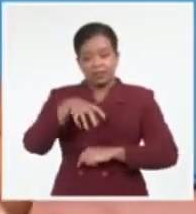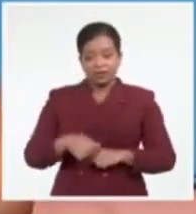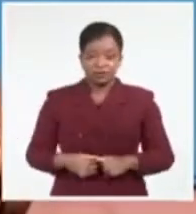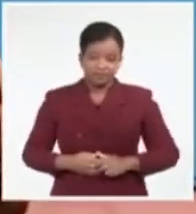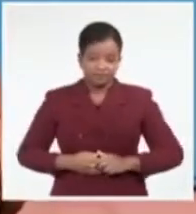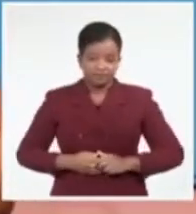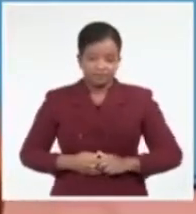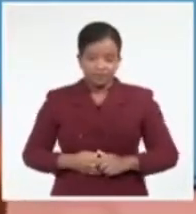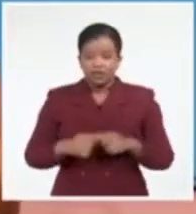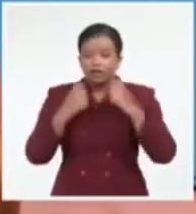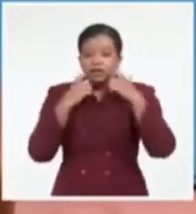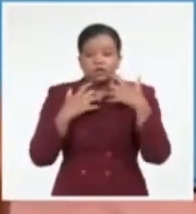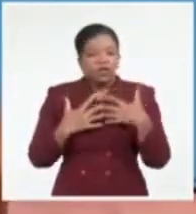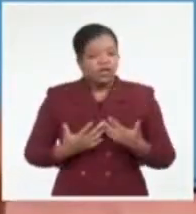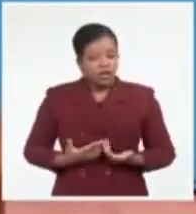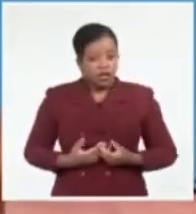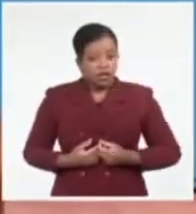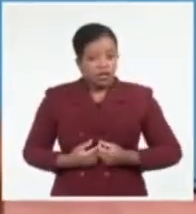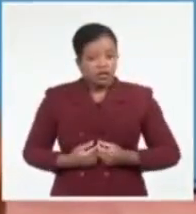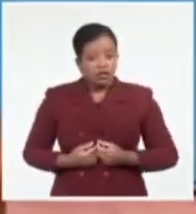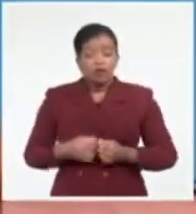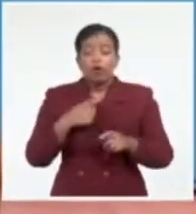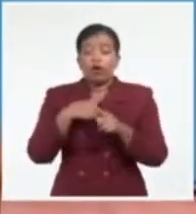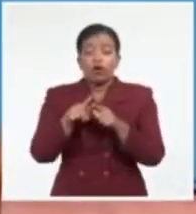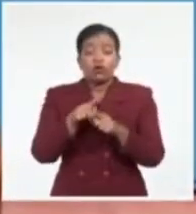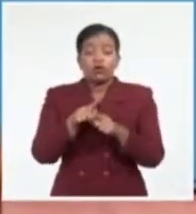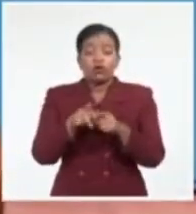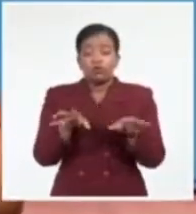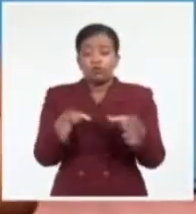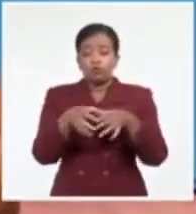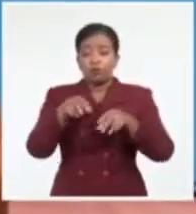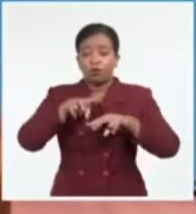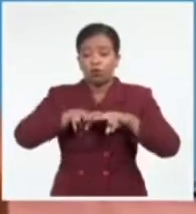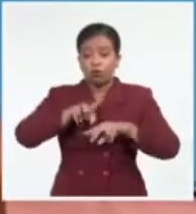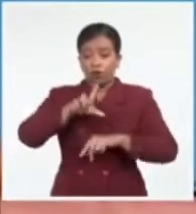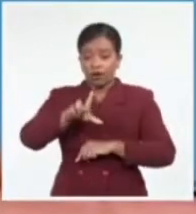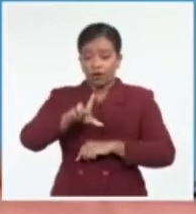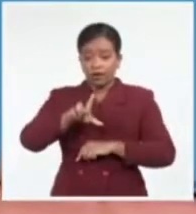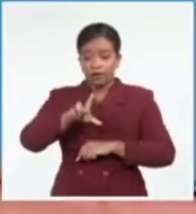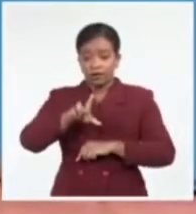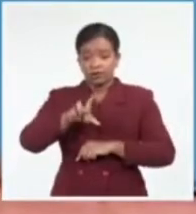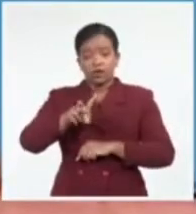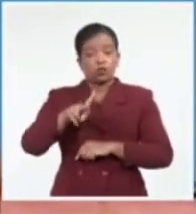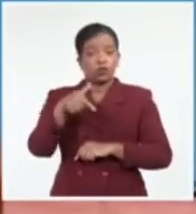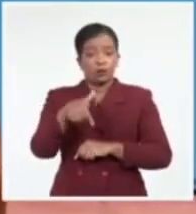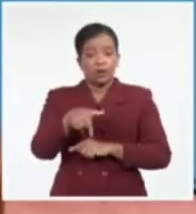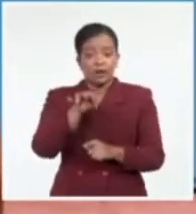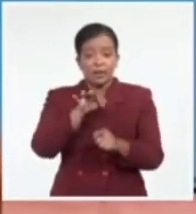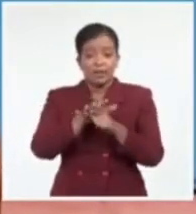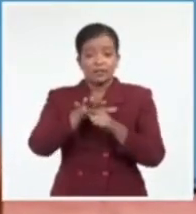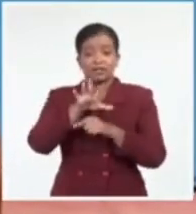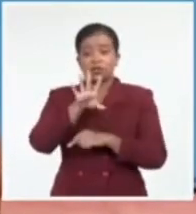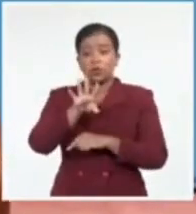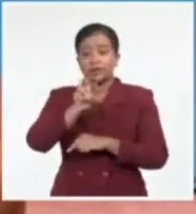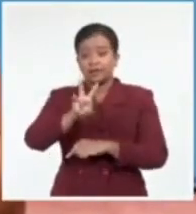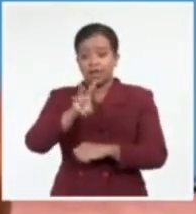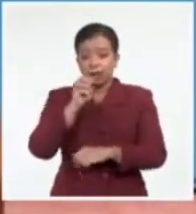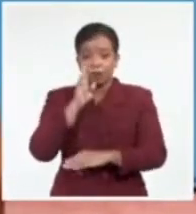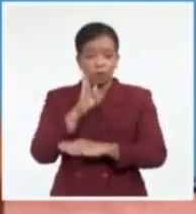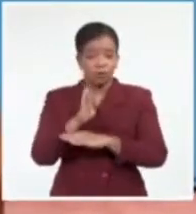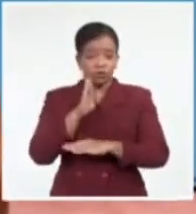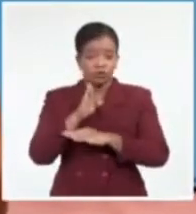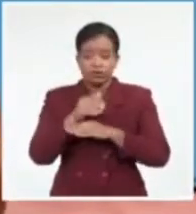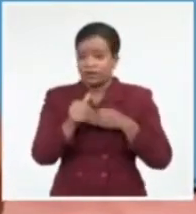más llamativo, Alain Román está trabajando frente a la selección de Holguín en el segundo juego. Comenzó con 53 ponches, líder en este